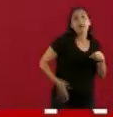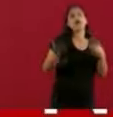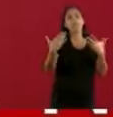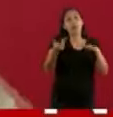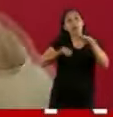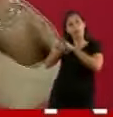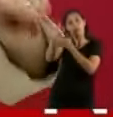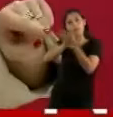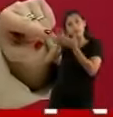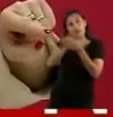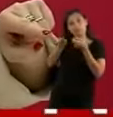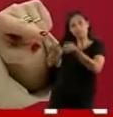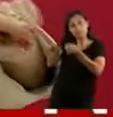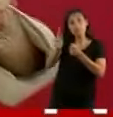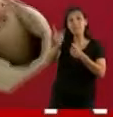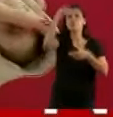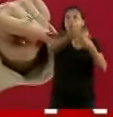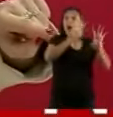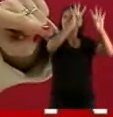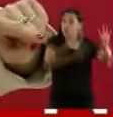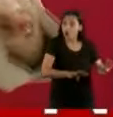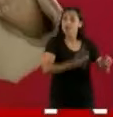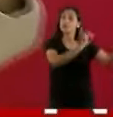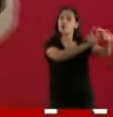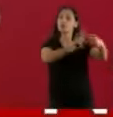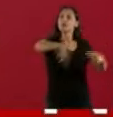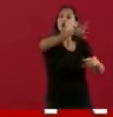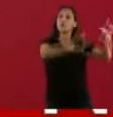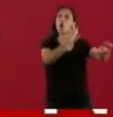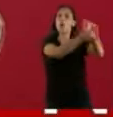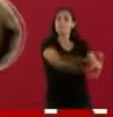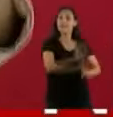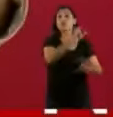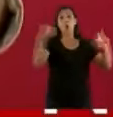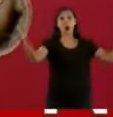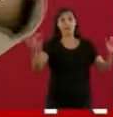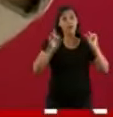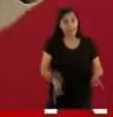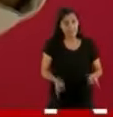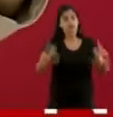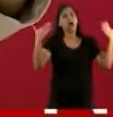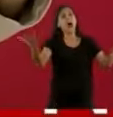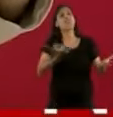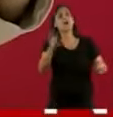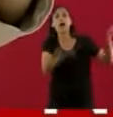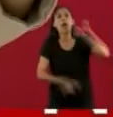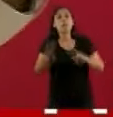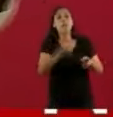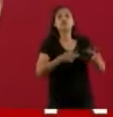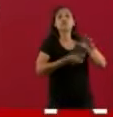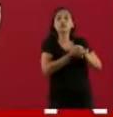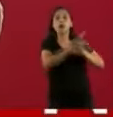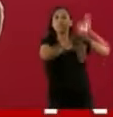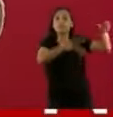que tienen las bandas, que utilizan en las cárceles para otros presos, que utilizan en las calles para comprar